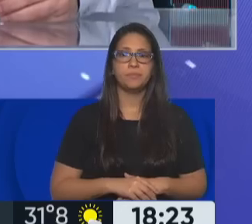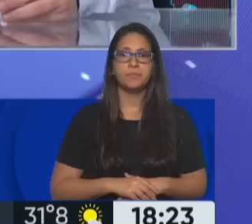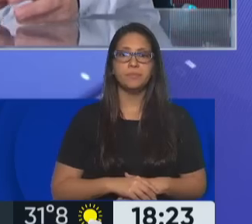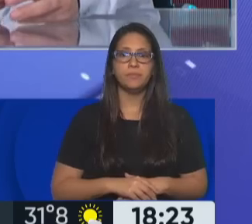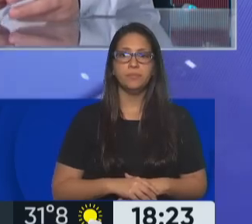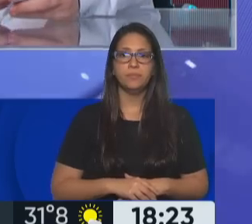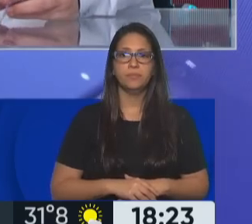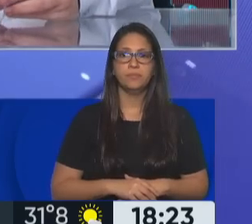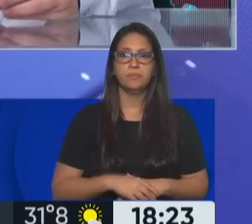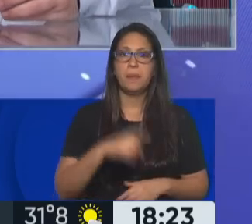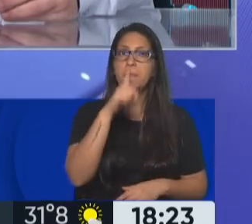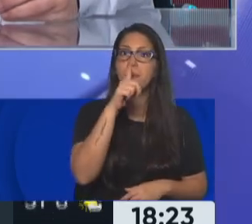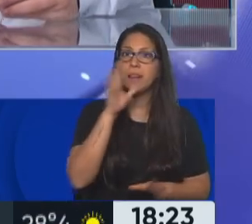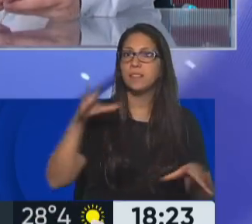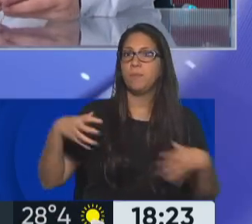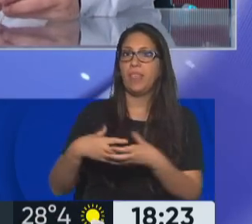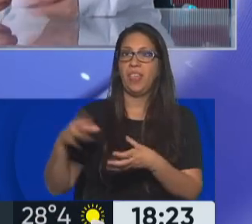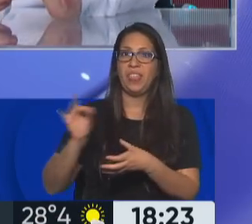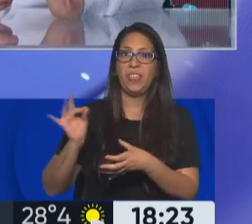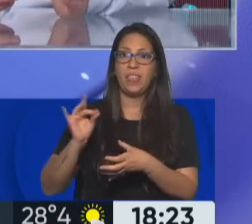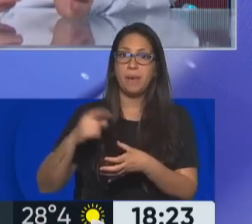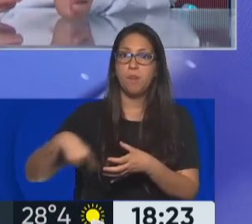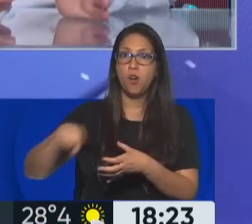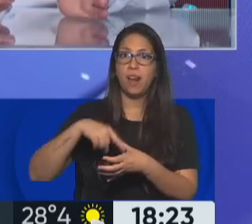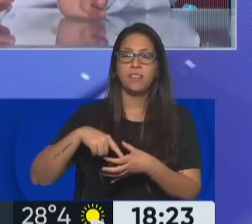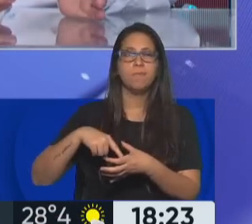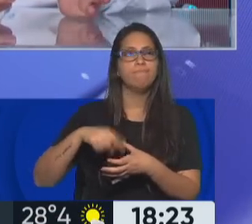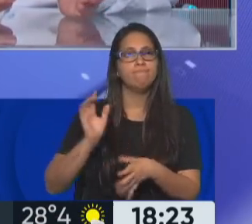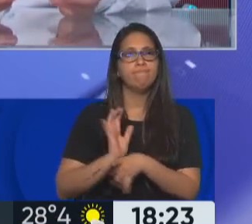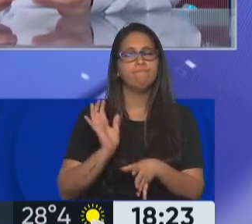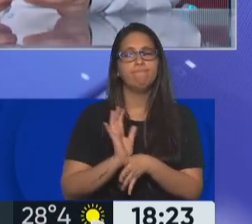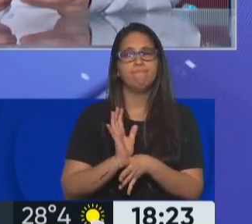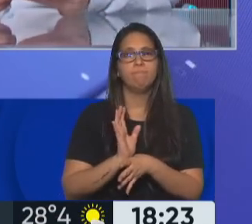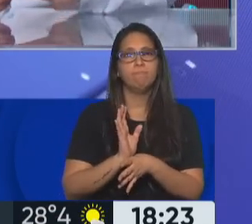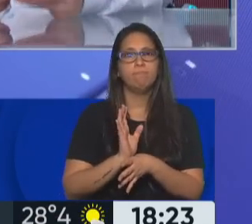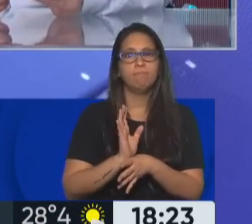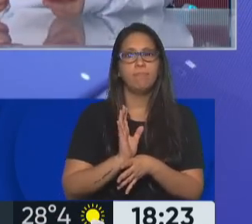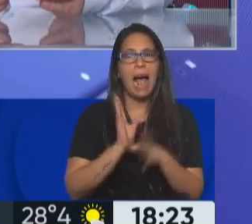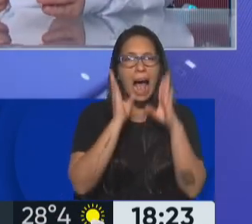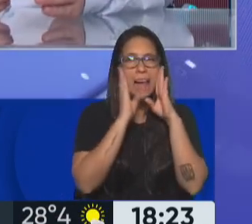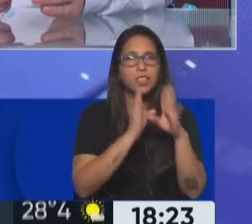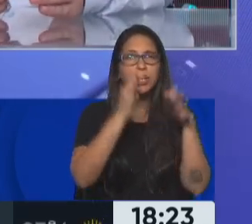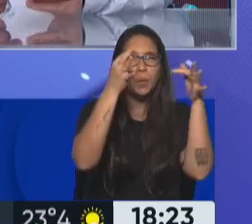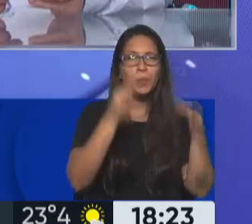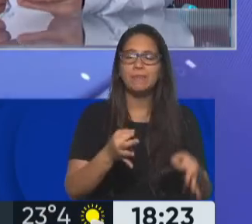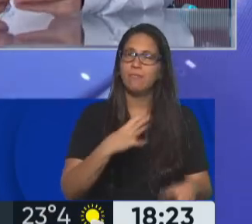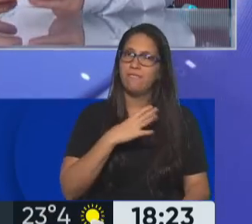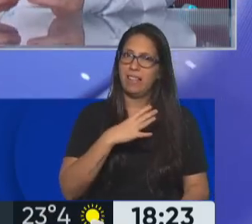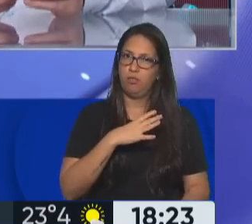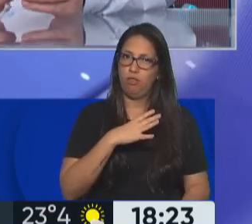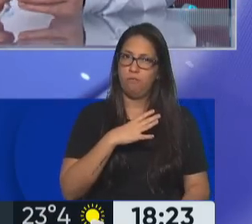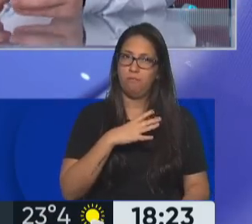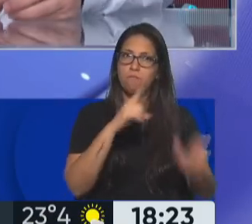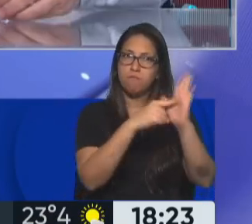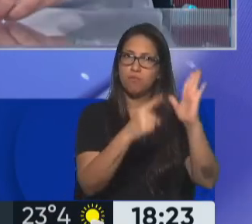Ahora, me parece que los demócratas tal vez no le prestaron atención a algunas cuestiones que terminaron siendo